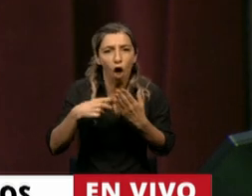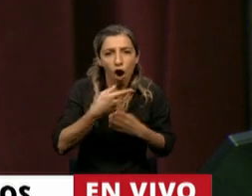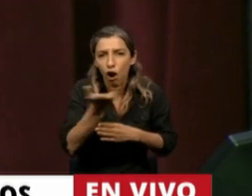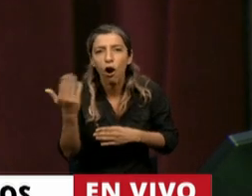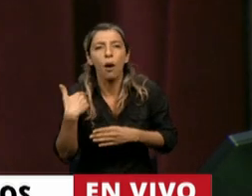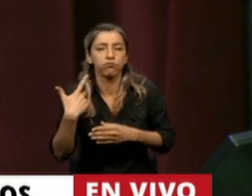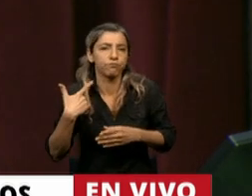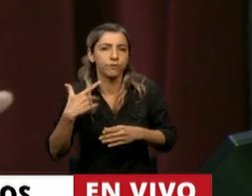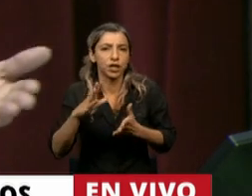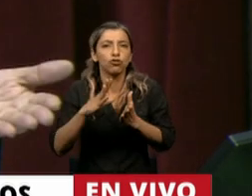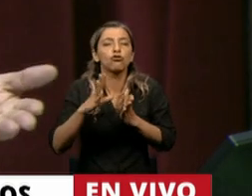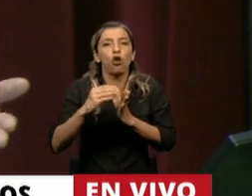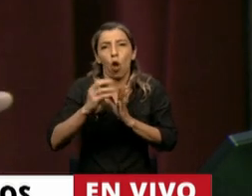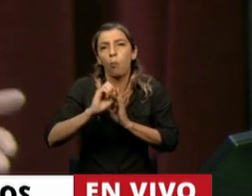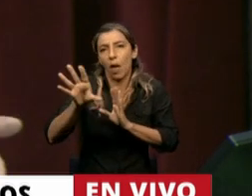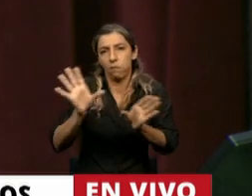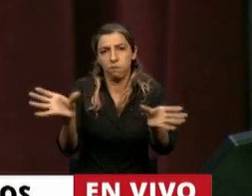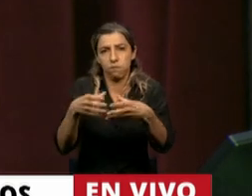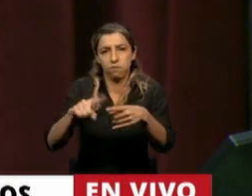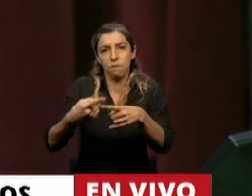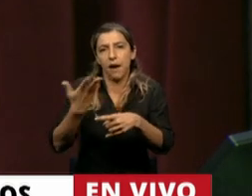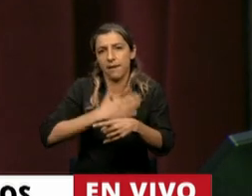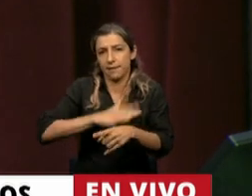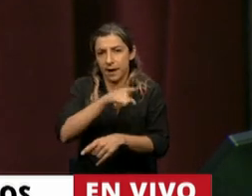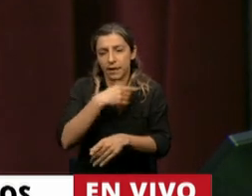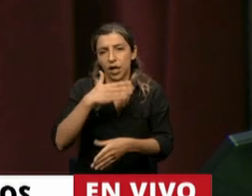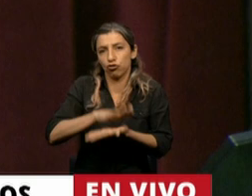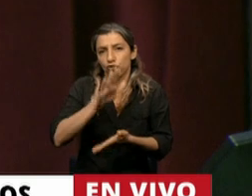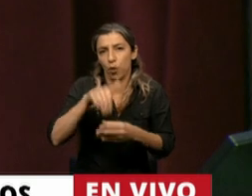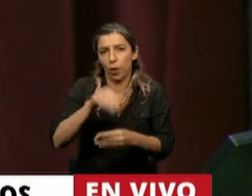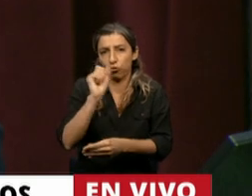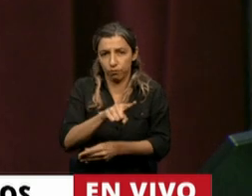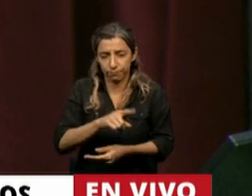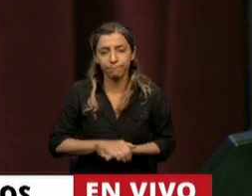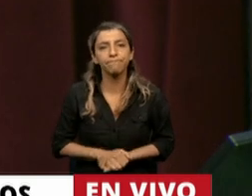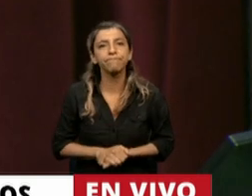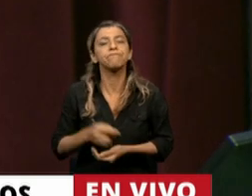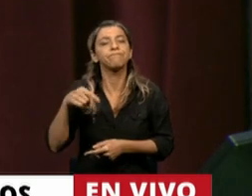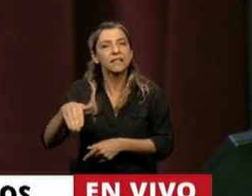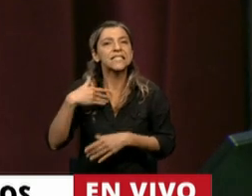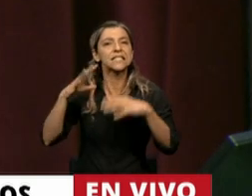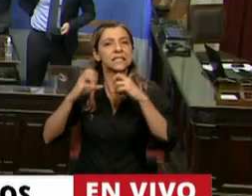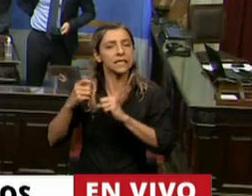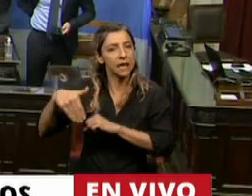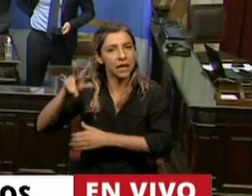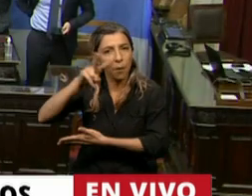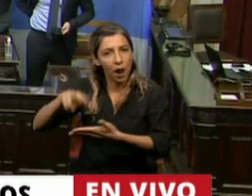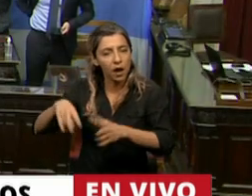con copia a su bloque para que se quede tranquila en el sentido de su voto por secretar